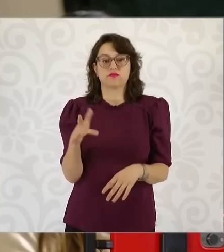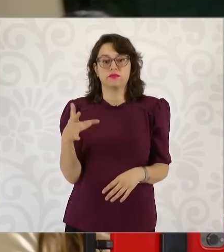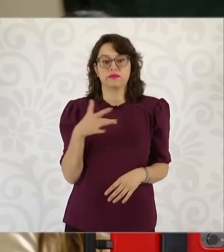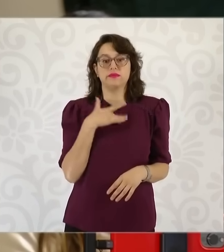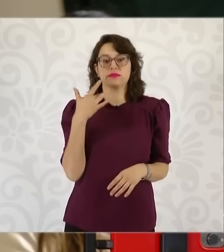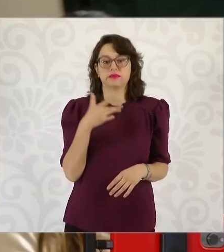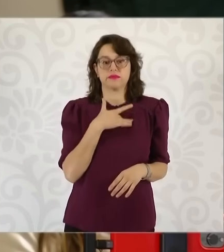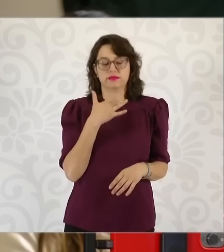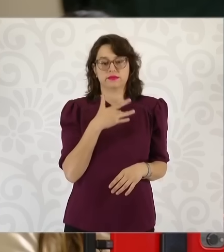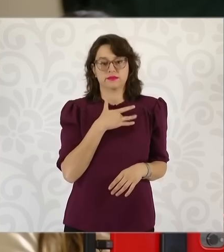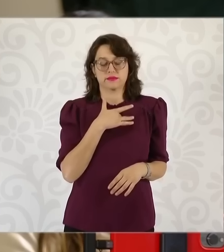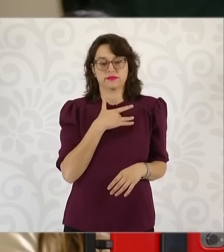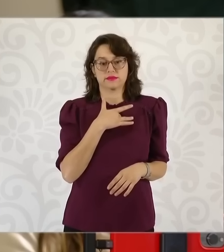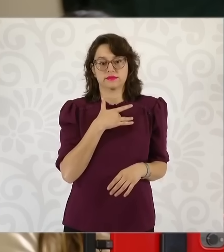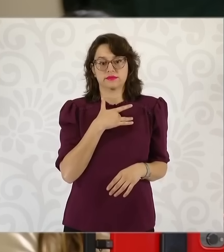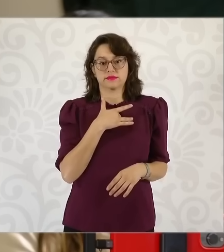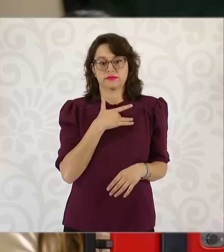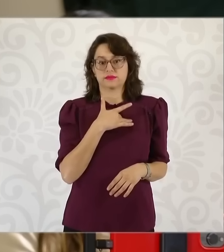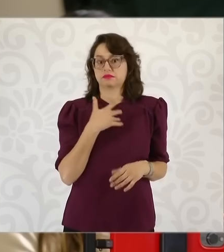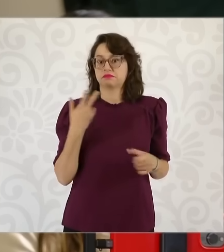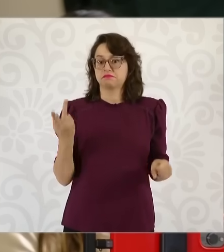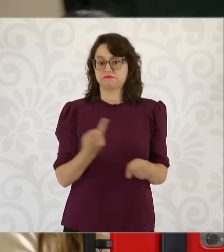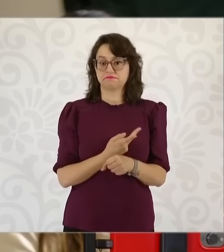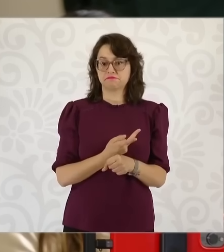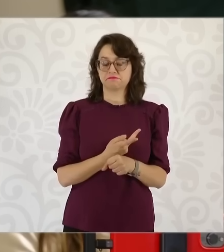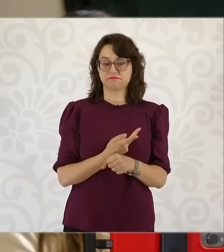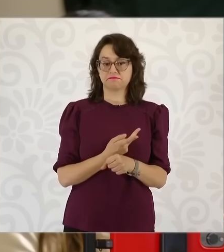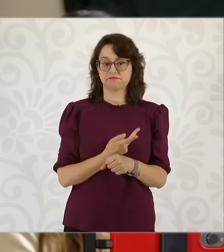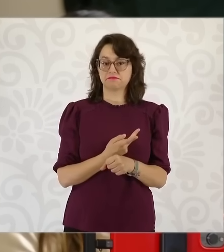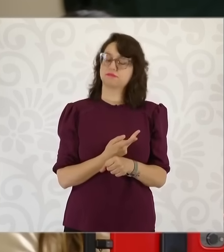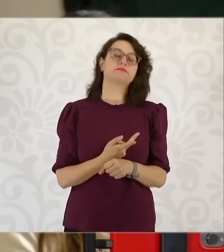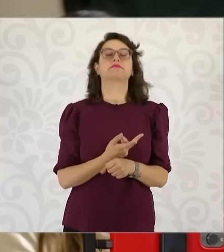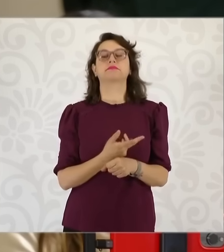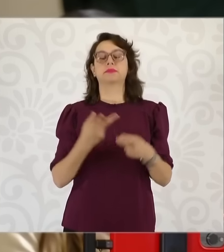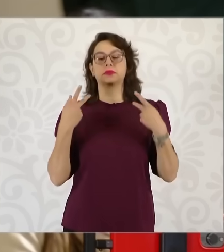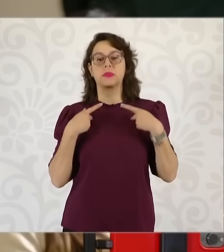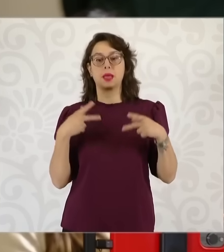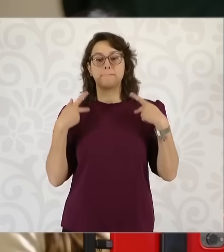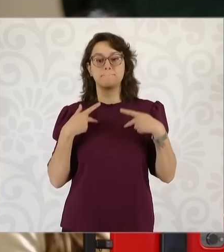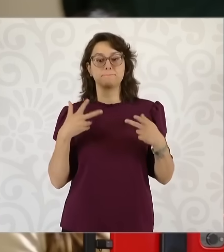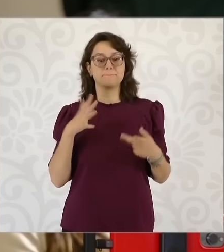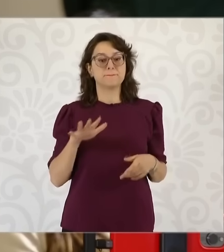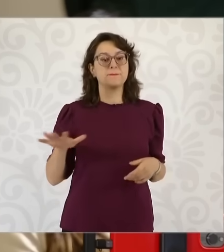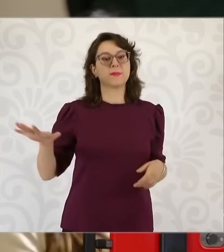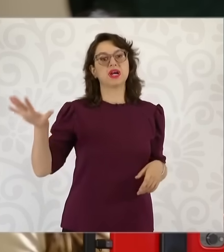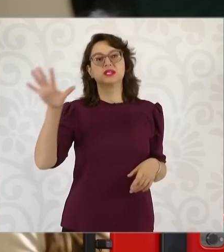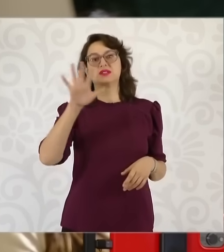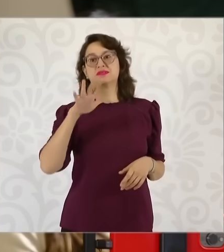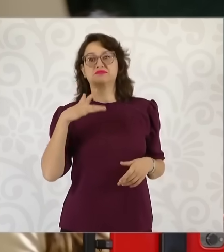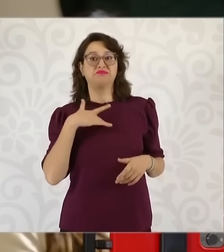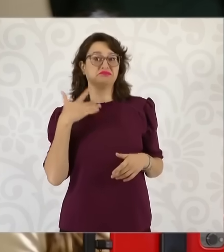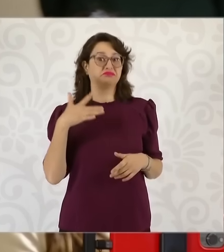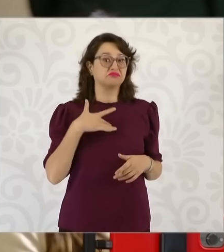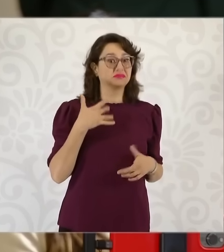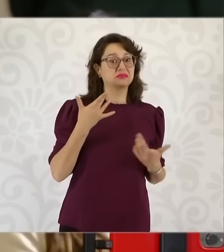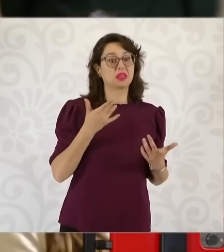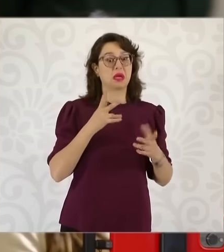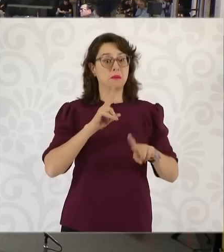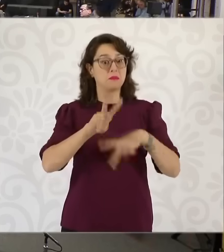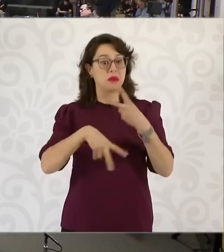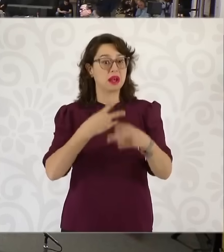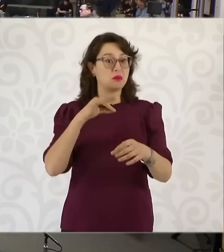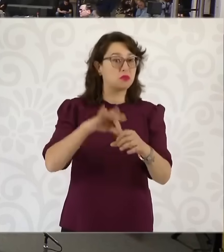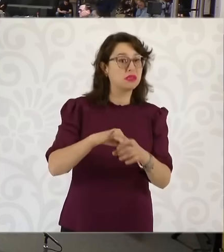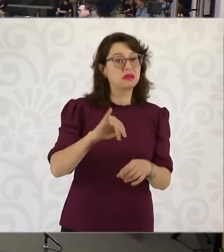pues falta de influencia, ya vamos a llamarlo así, en la sociedad, si espera una buena jornada para el 1 de